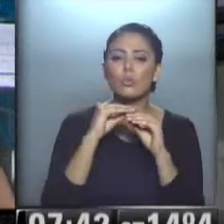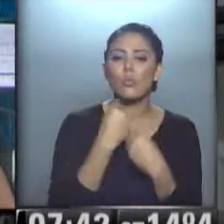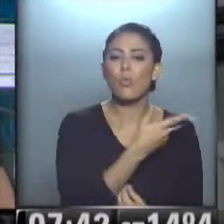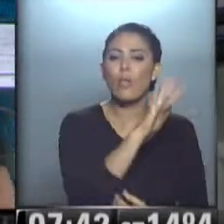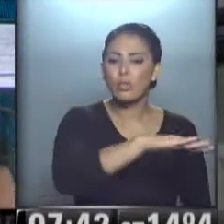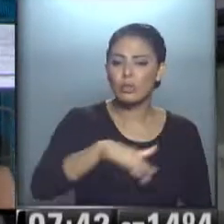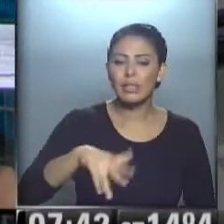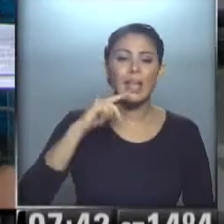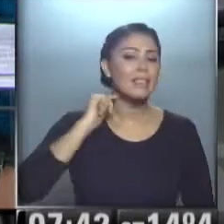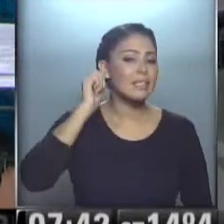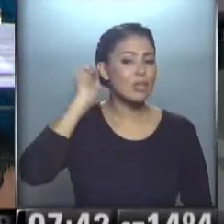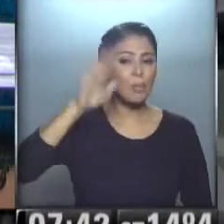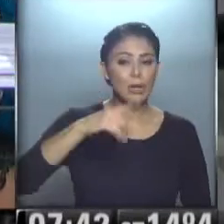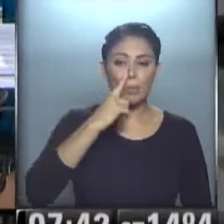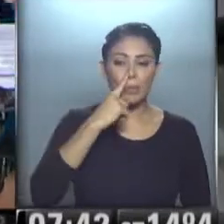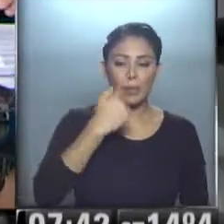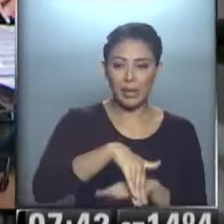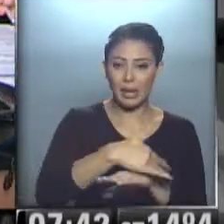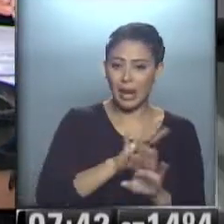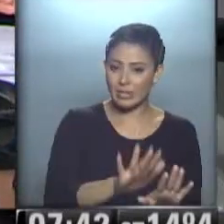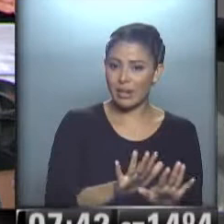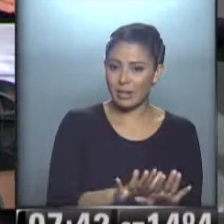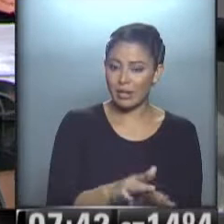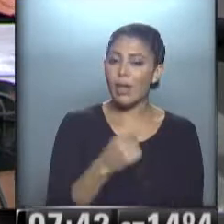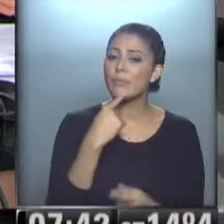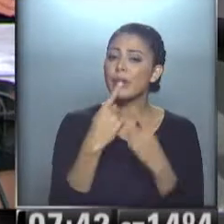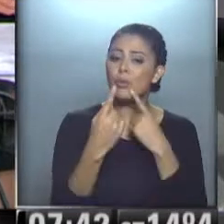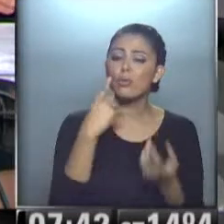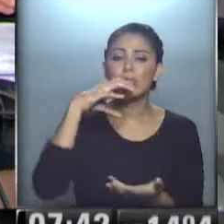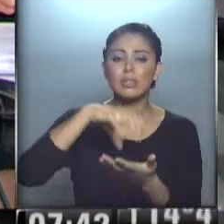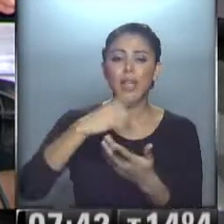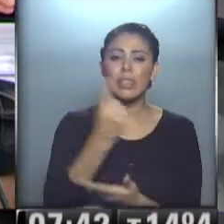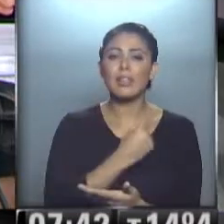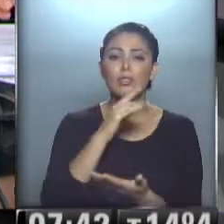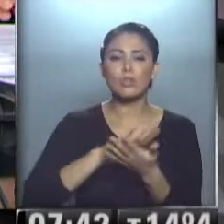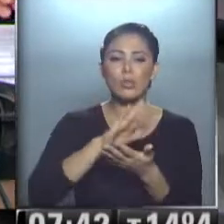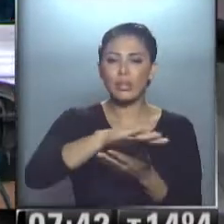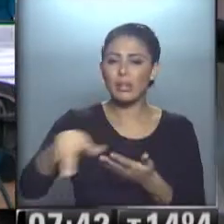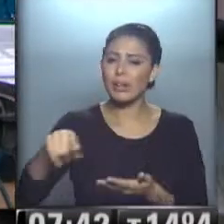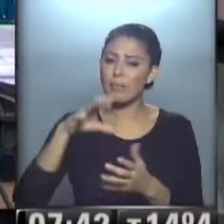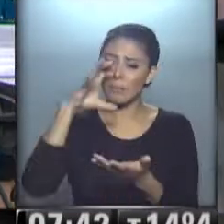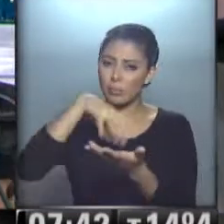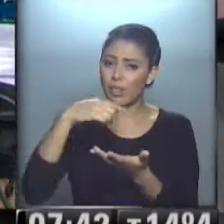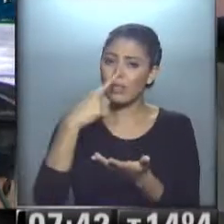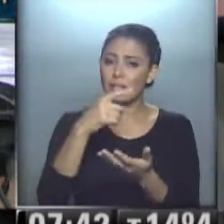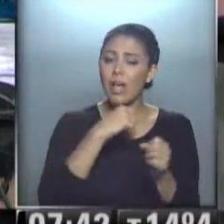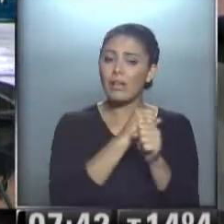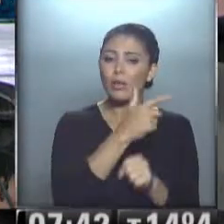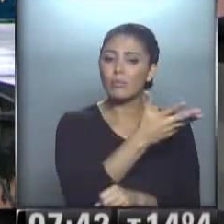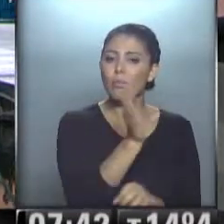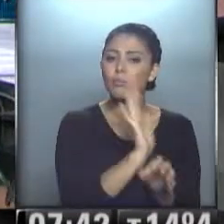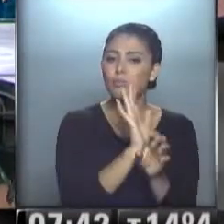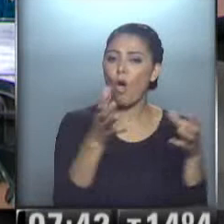son menores de 13 años y que viven en la calle consultado sobre el tema la dirección de la niñez lo que señaló es que son contabilizados como parte